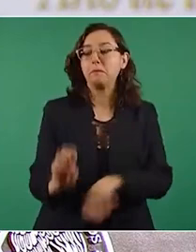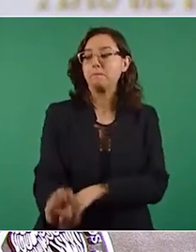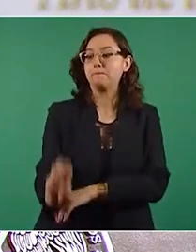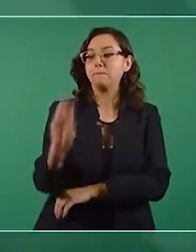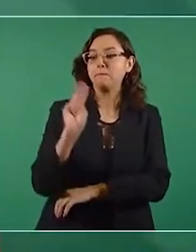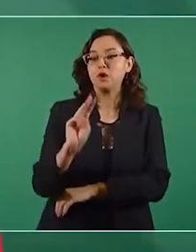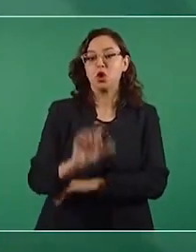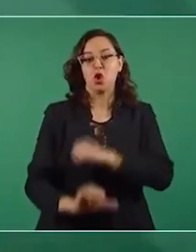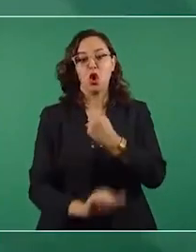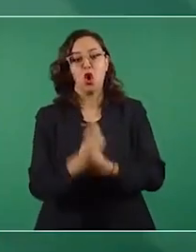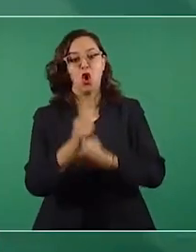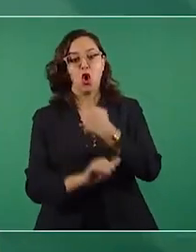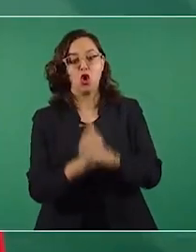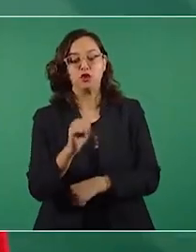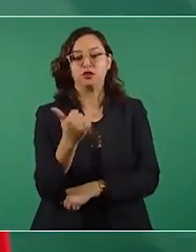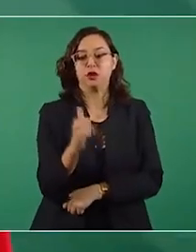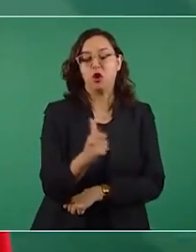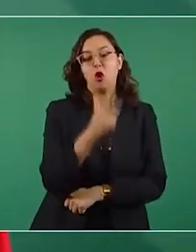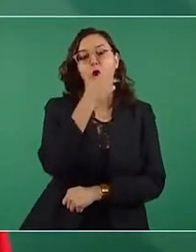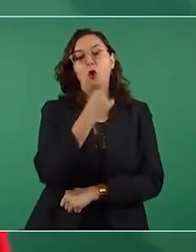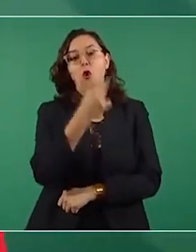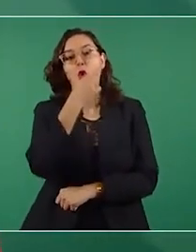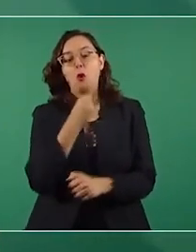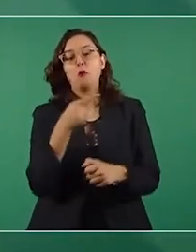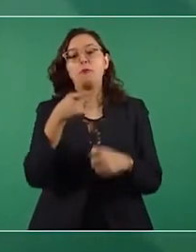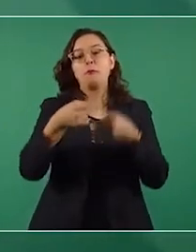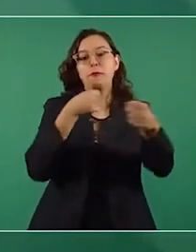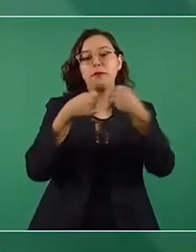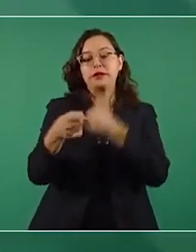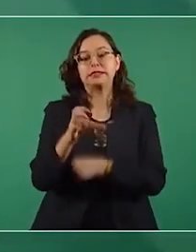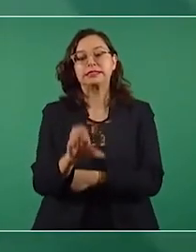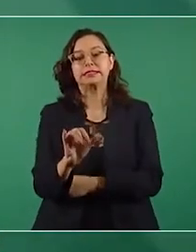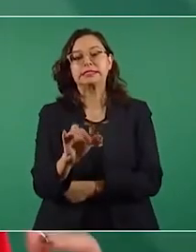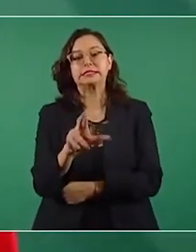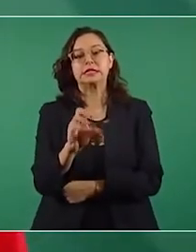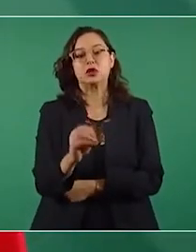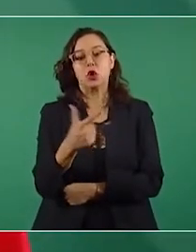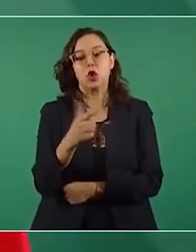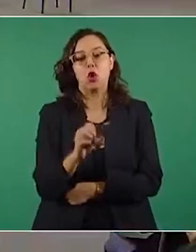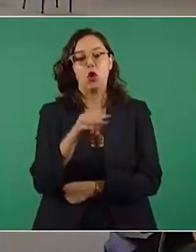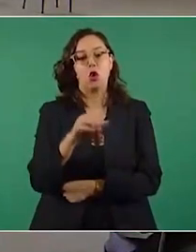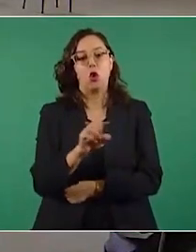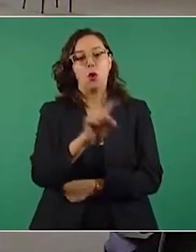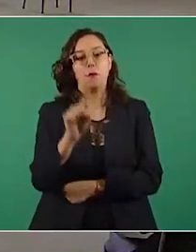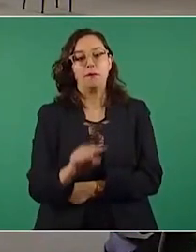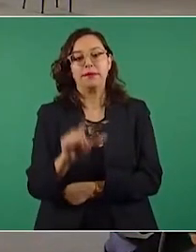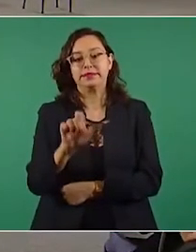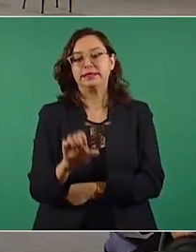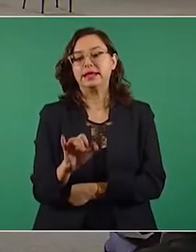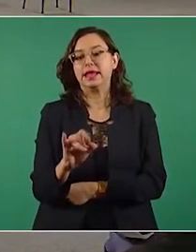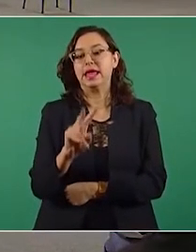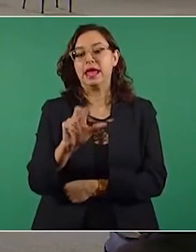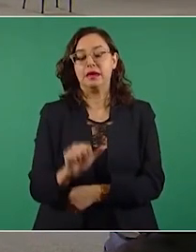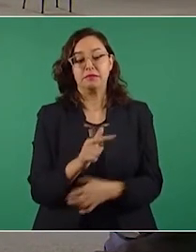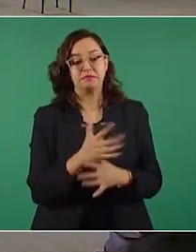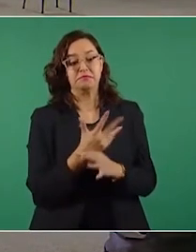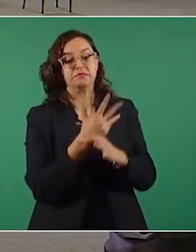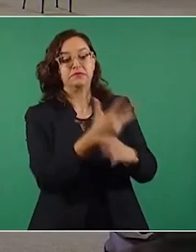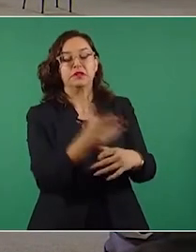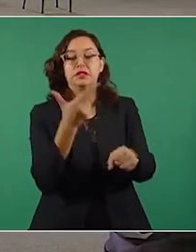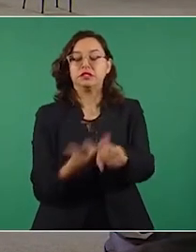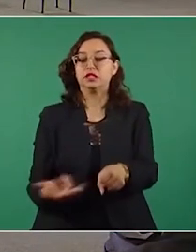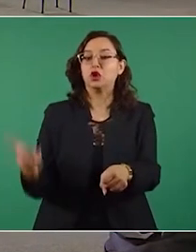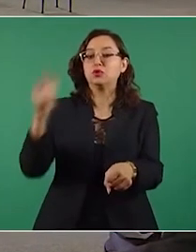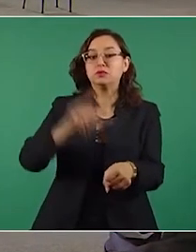de agosto, el periodista Ciro Gómez Leiva, en su programa de Radio Fórmula, divulgó que el Hospital Infantil de México